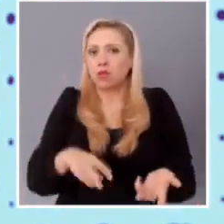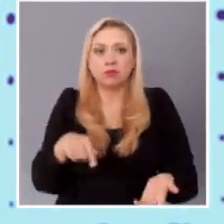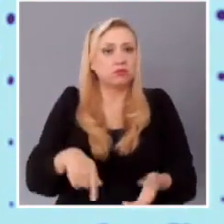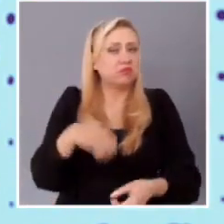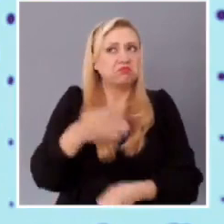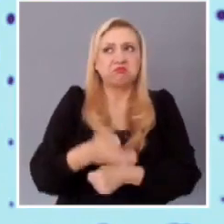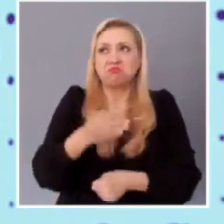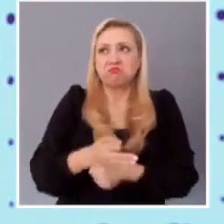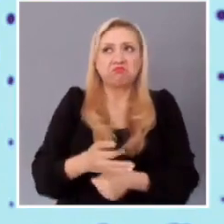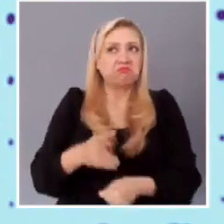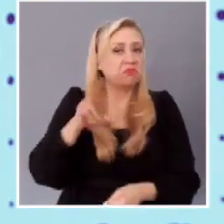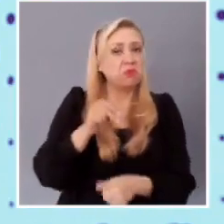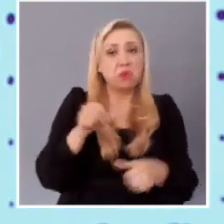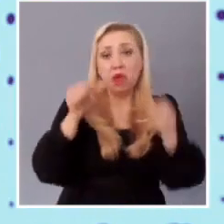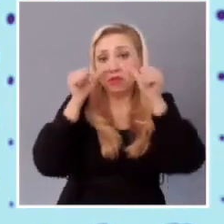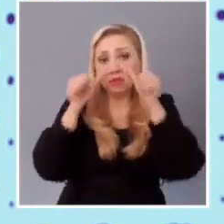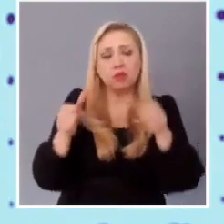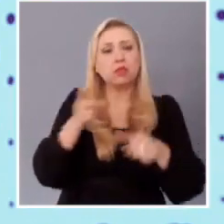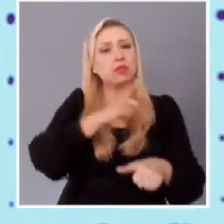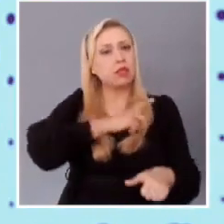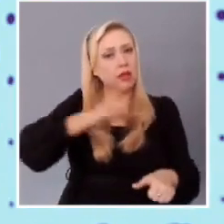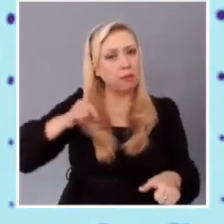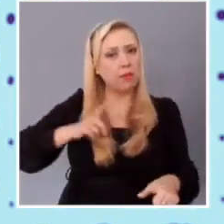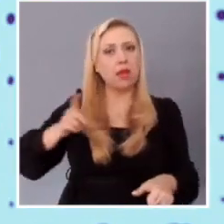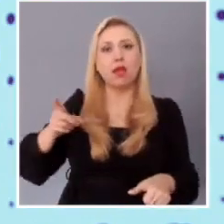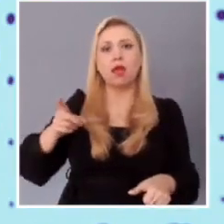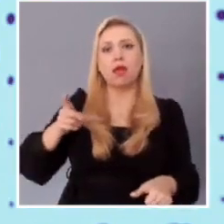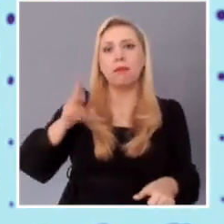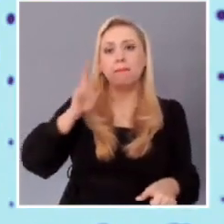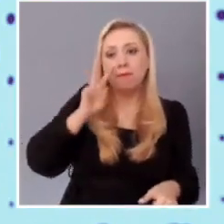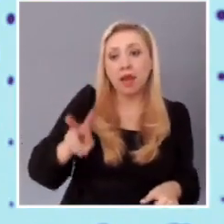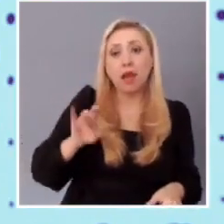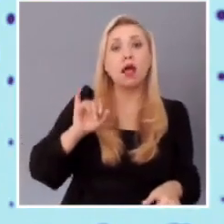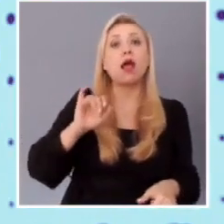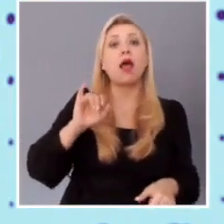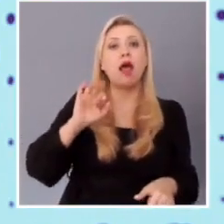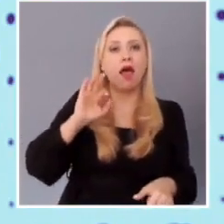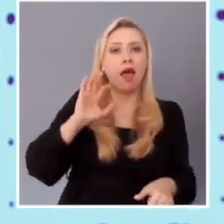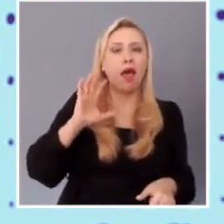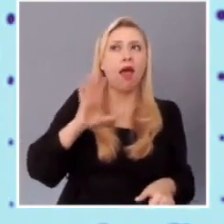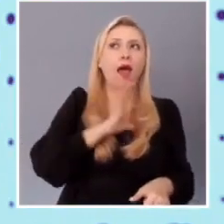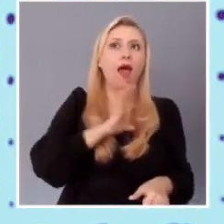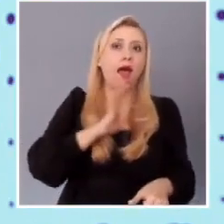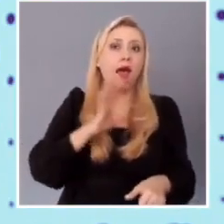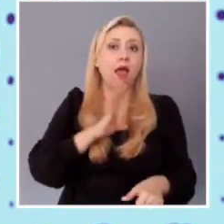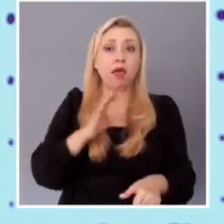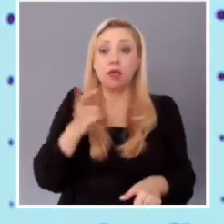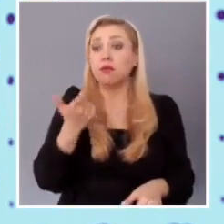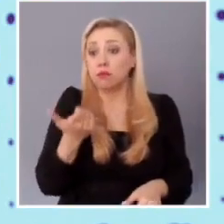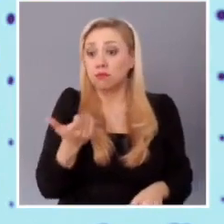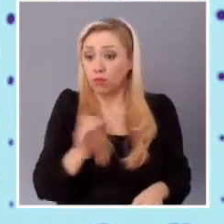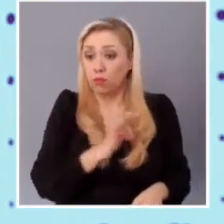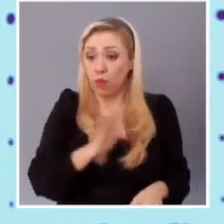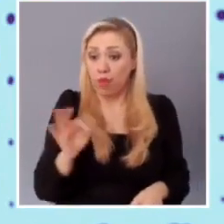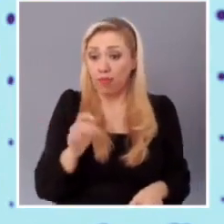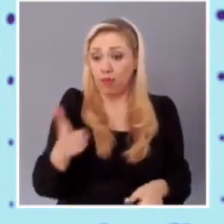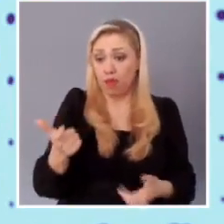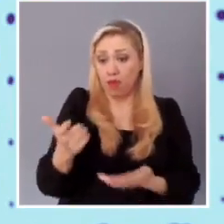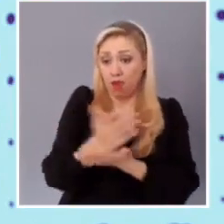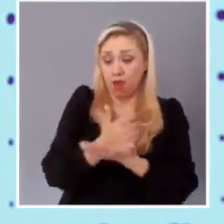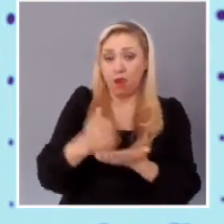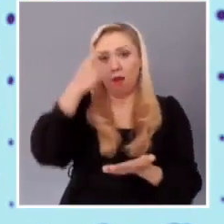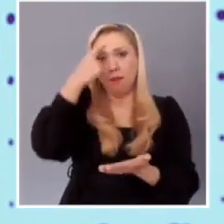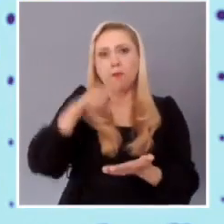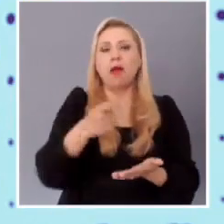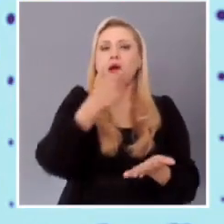que acepten, vaya, ¿no? O sea, por ejemplo, algún ingreso, que le den algún tratamiento y que, repito, esto sí sea desde los derechos humanos